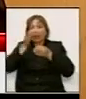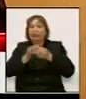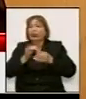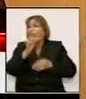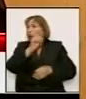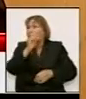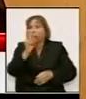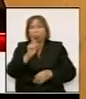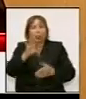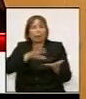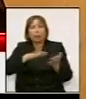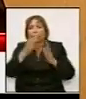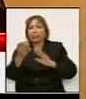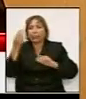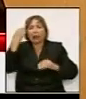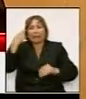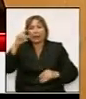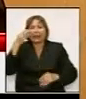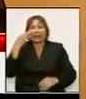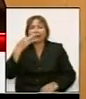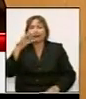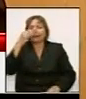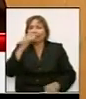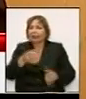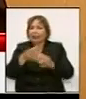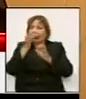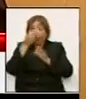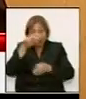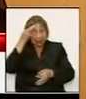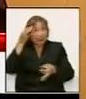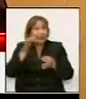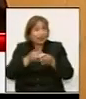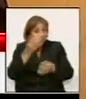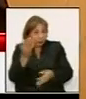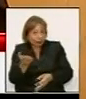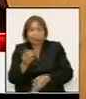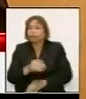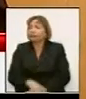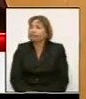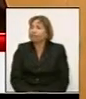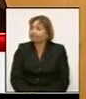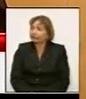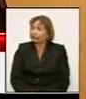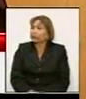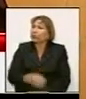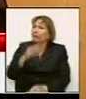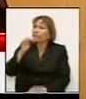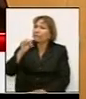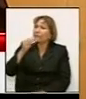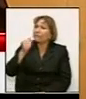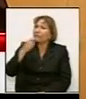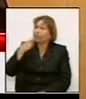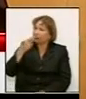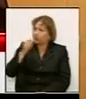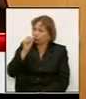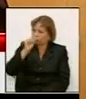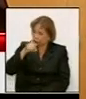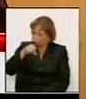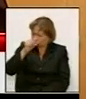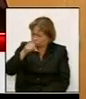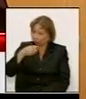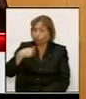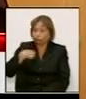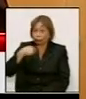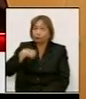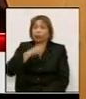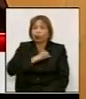no morirá para siempre. ¿Crees esto? Ella contestó, sí, Señor, yo creo